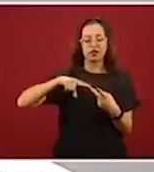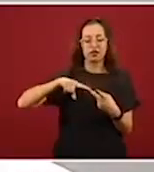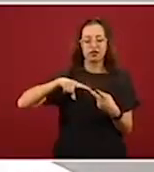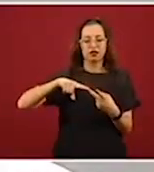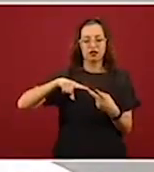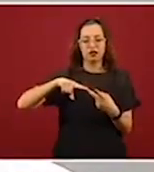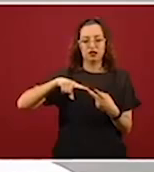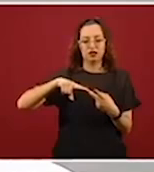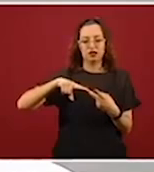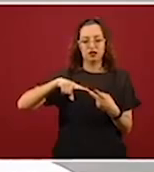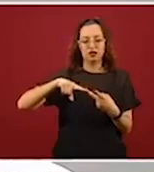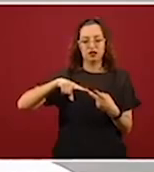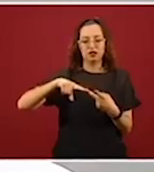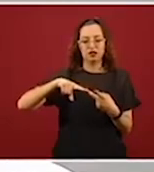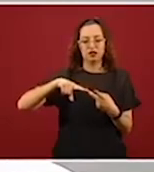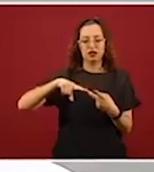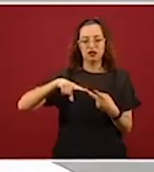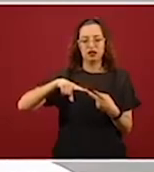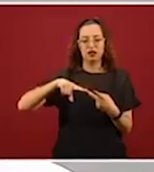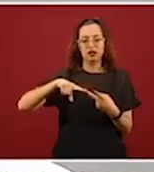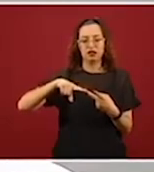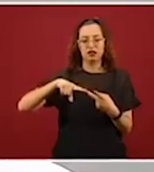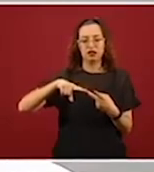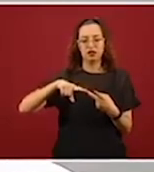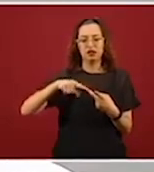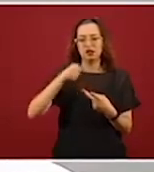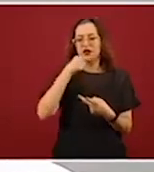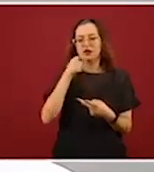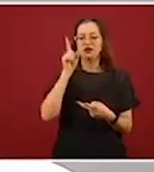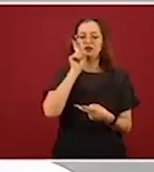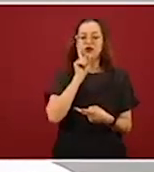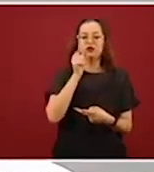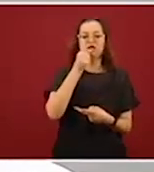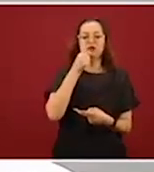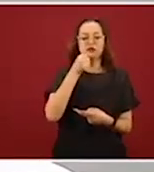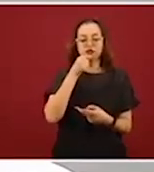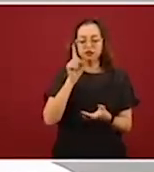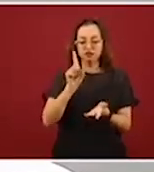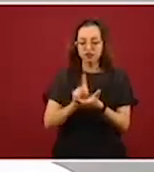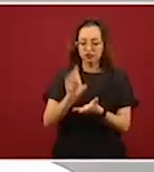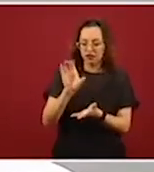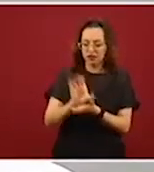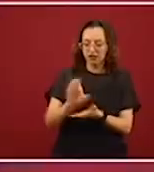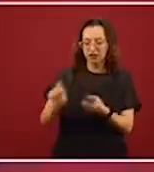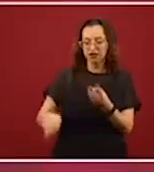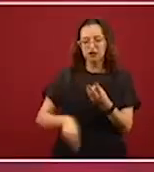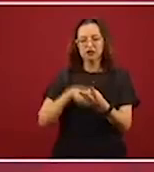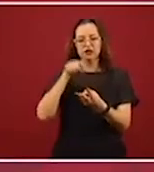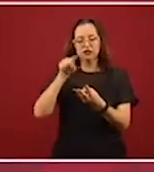la pensión a niñas, niños con discapacidad,